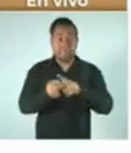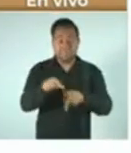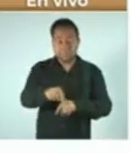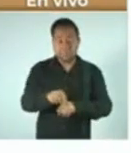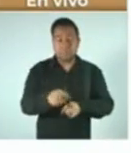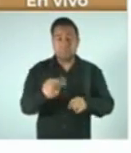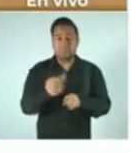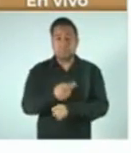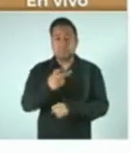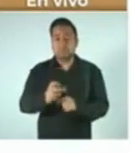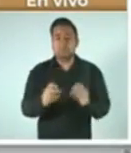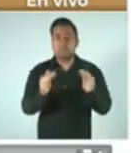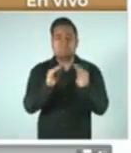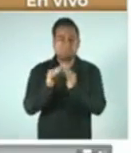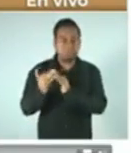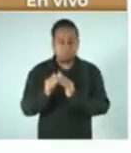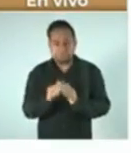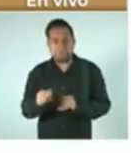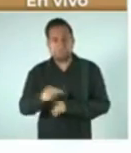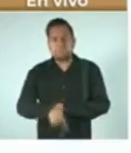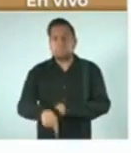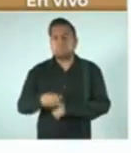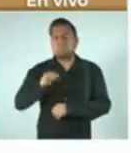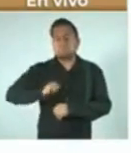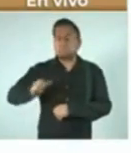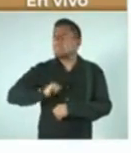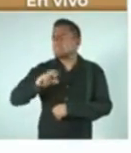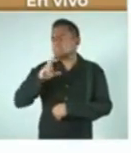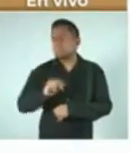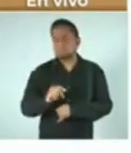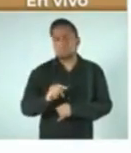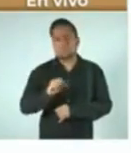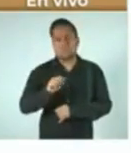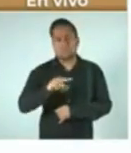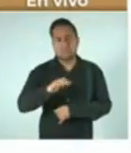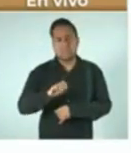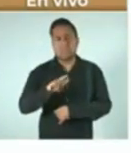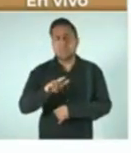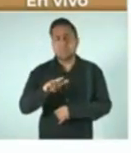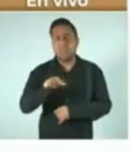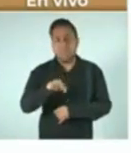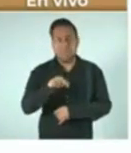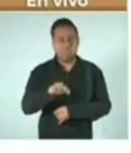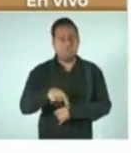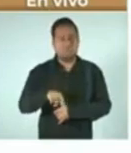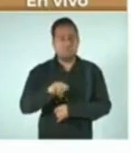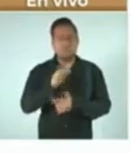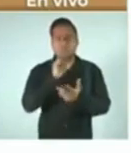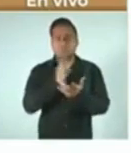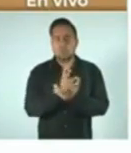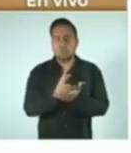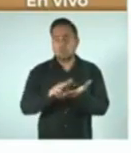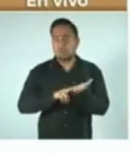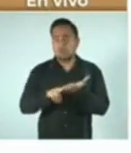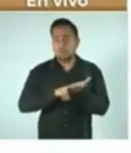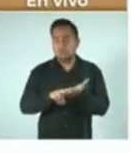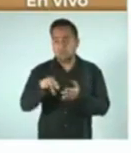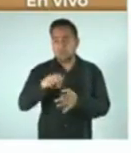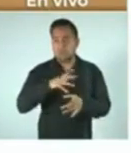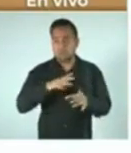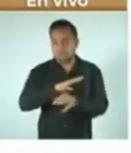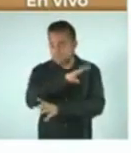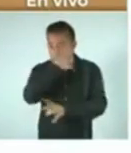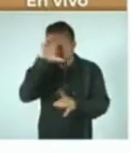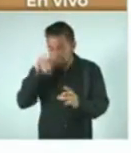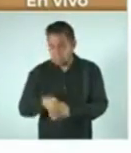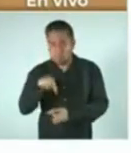es un asentamiento, pues no muy antiguo, de San Miguel el Grande, pero la única parte verde de toda esa